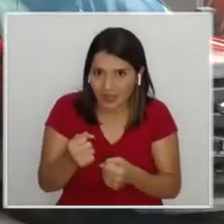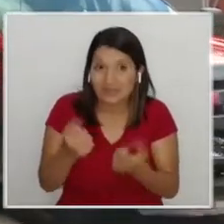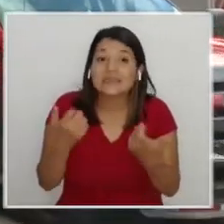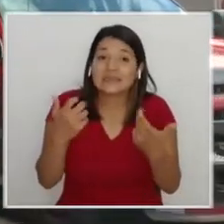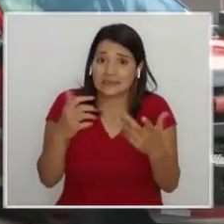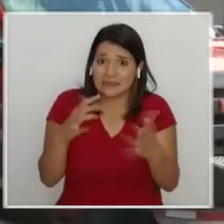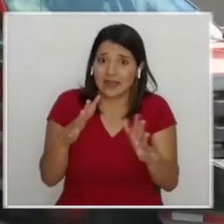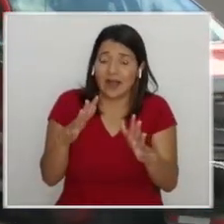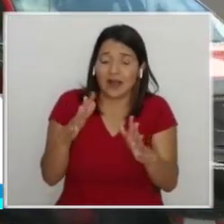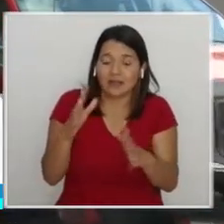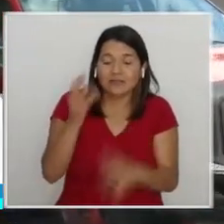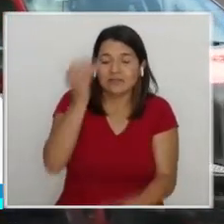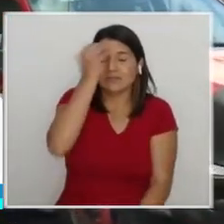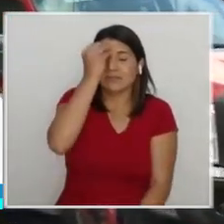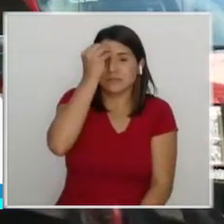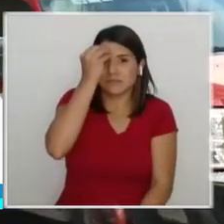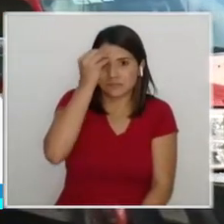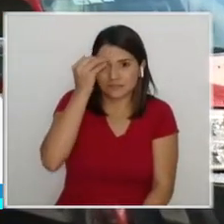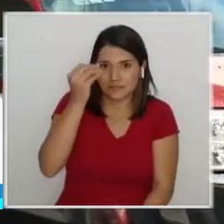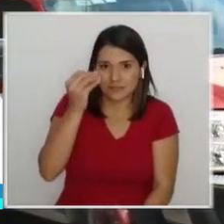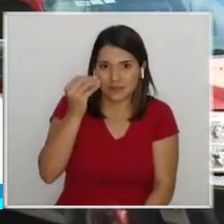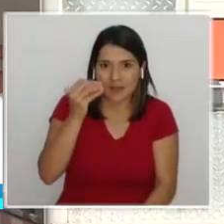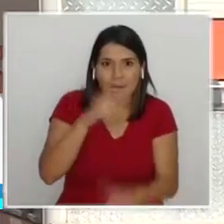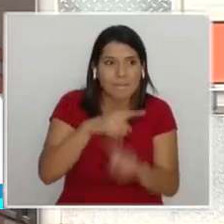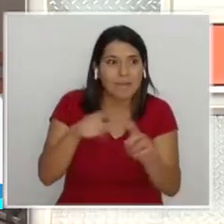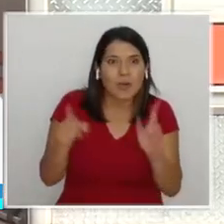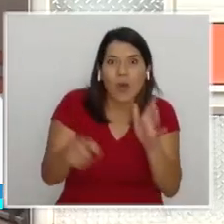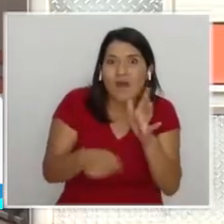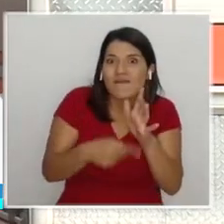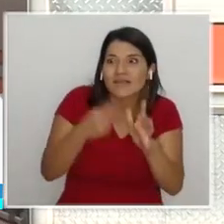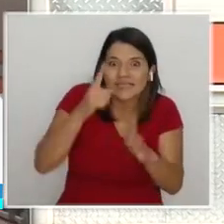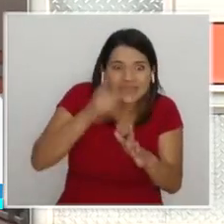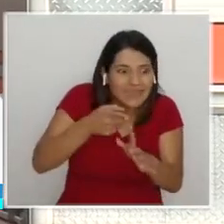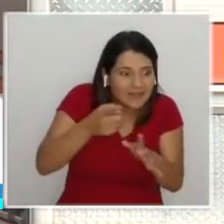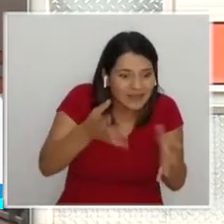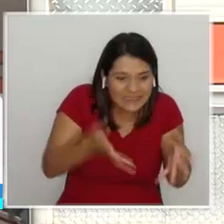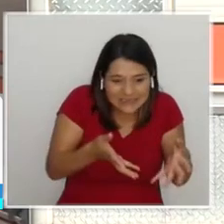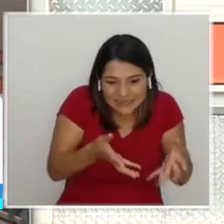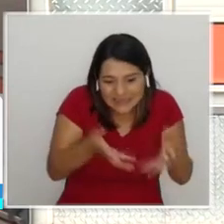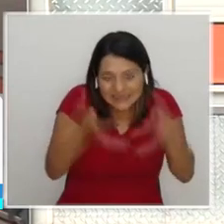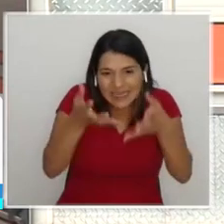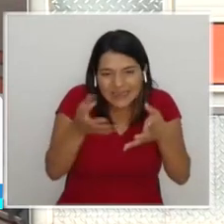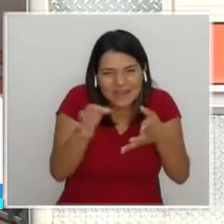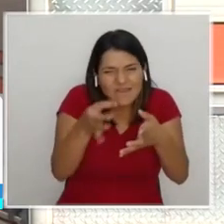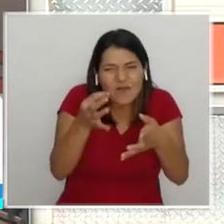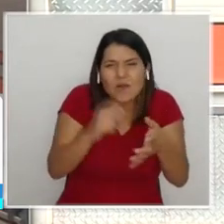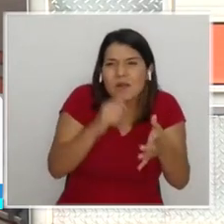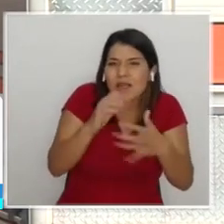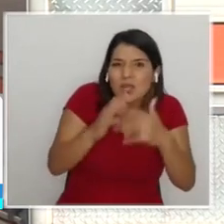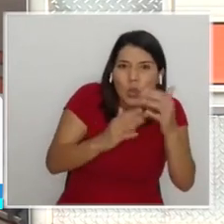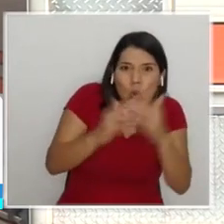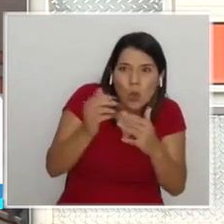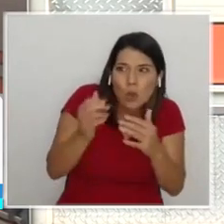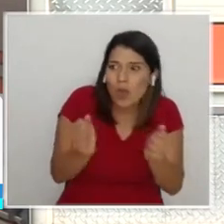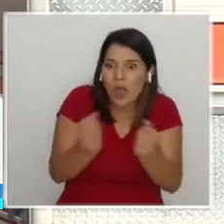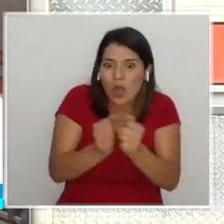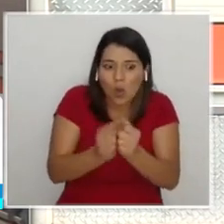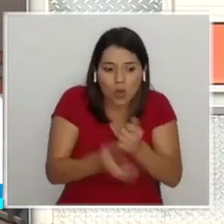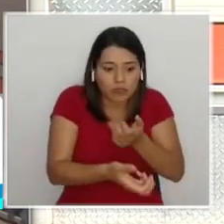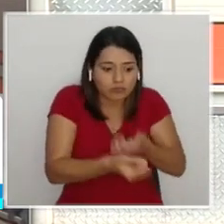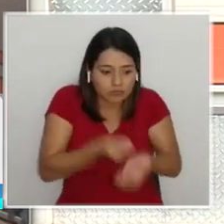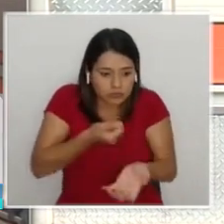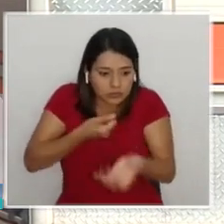tienen que salir a veces en alguna canasta estrecha, incómodos, a través de cuerdas, con movimientos inseguros y que entiendan